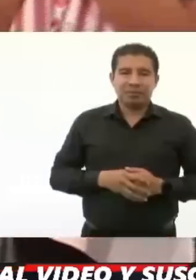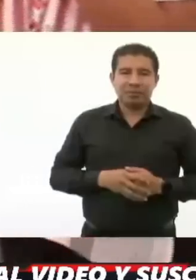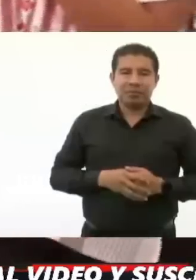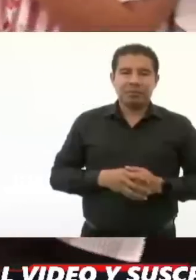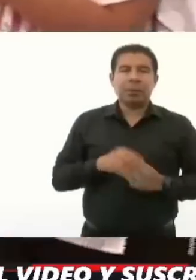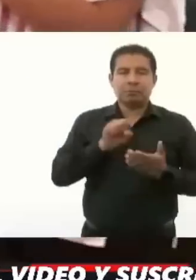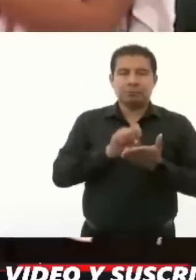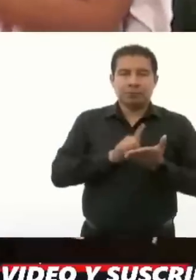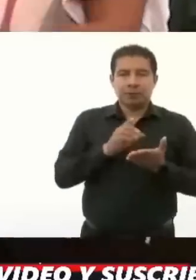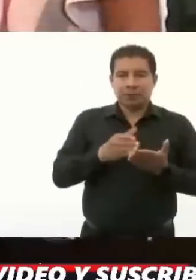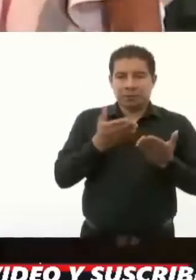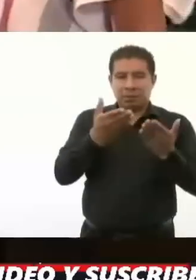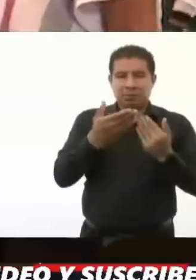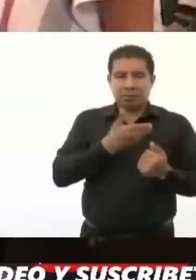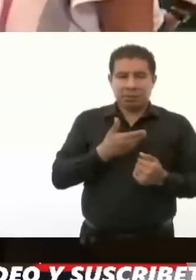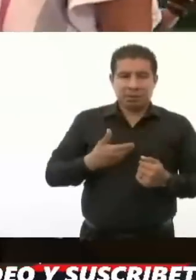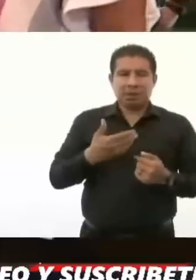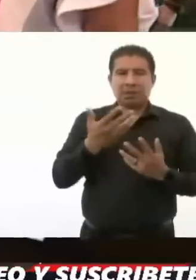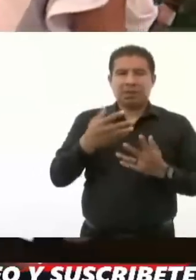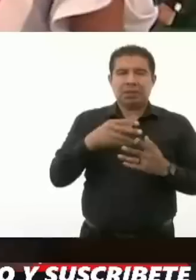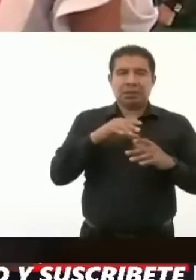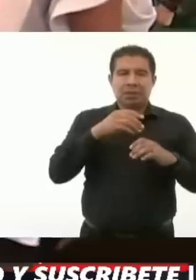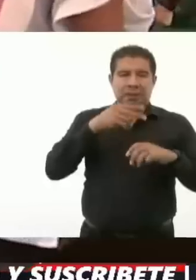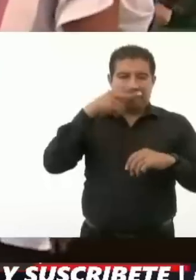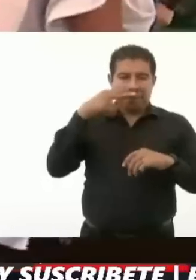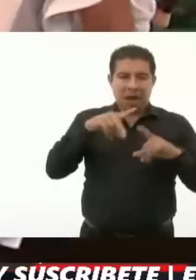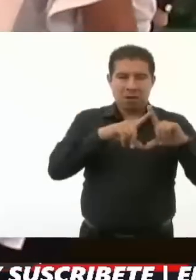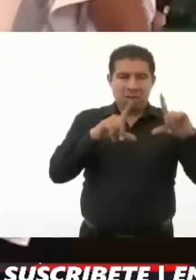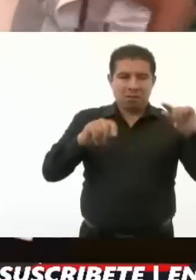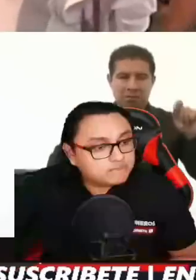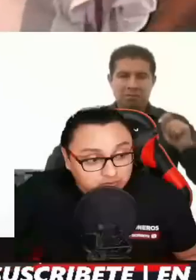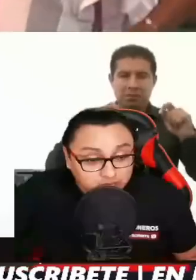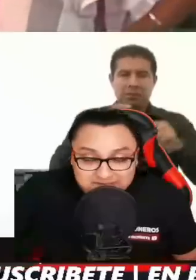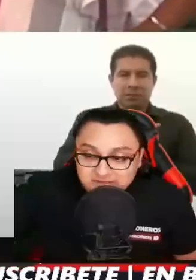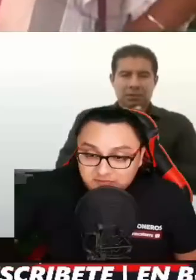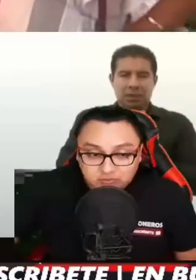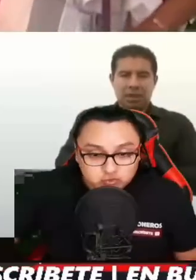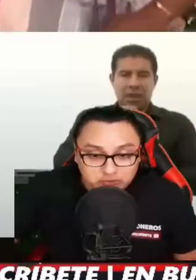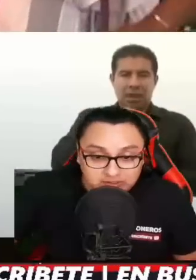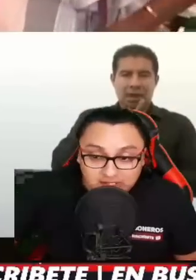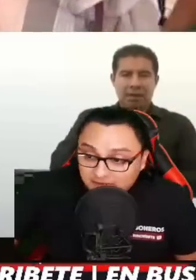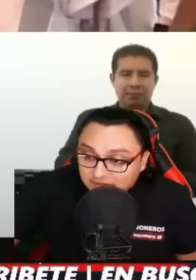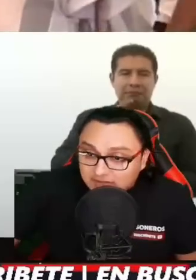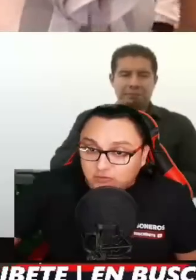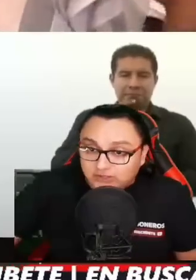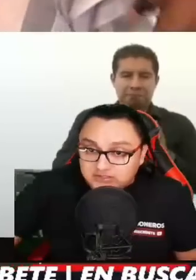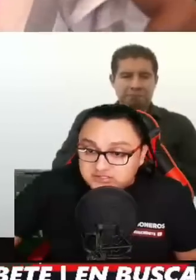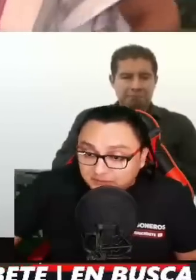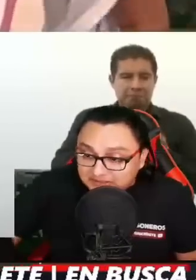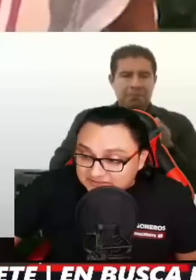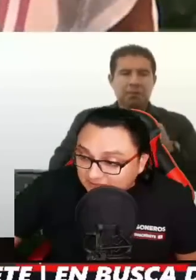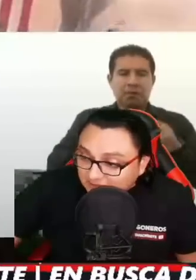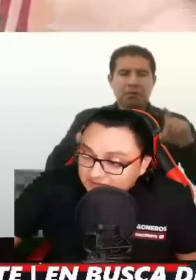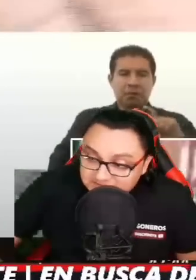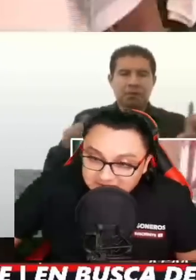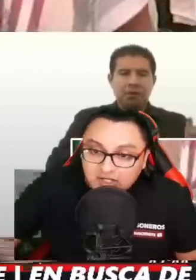Ahí lo tienen, mis estimados pregoneros. Así se despidió el presidente Andrés Manuel López Obrador. Así terminó su gira el día de hoy en